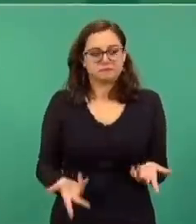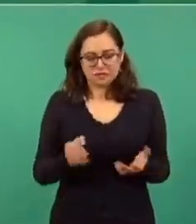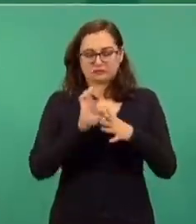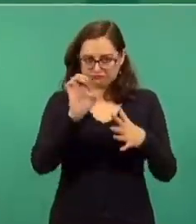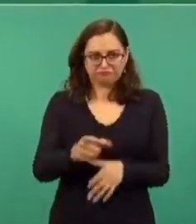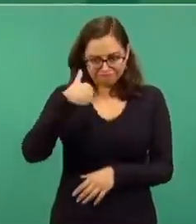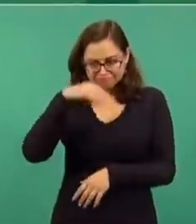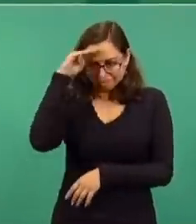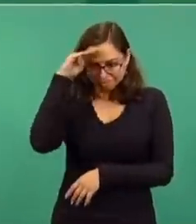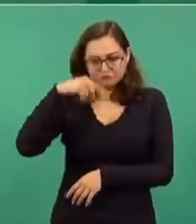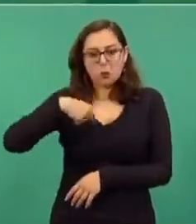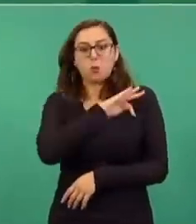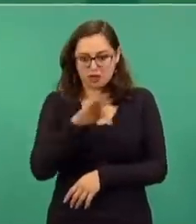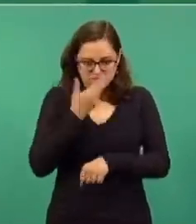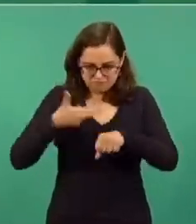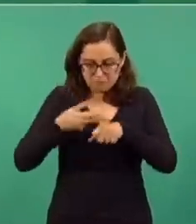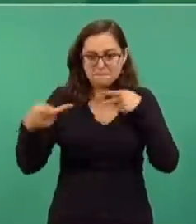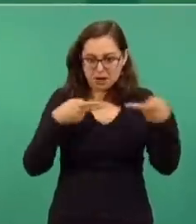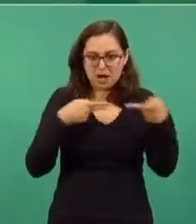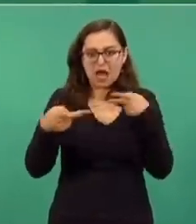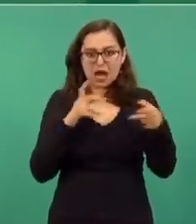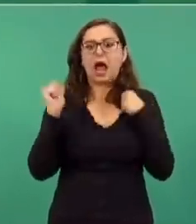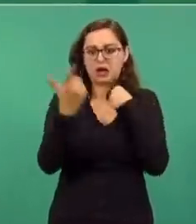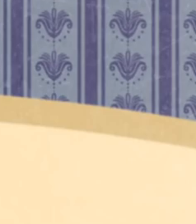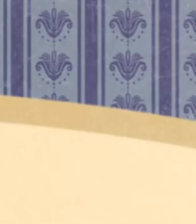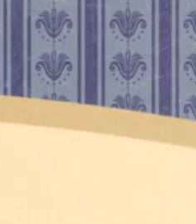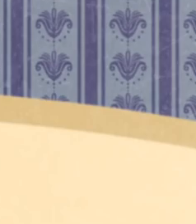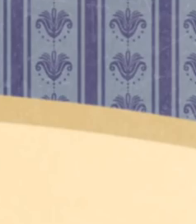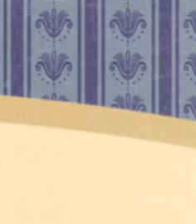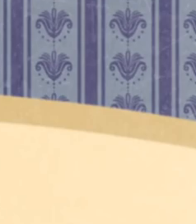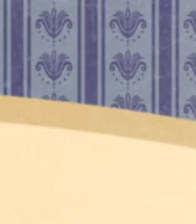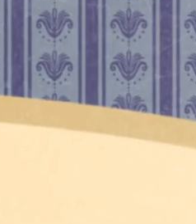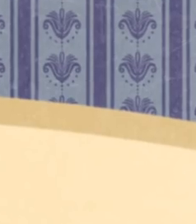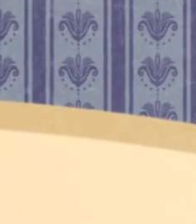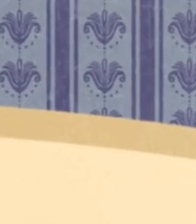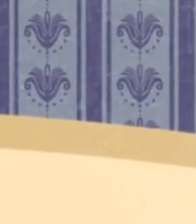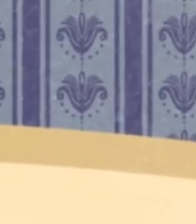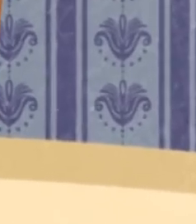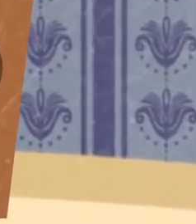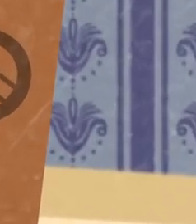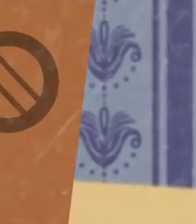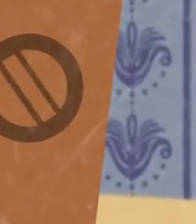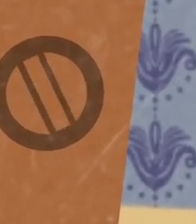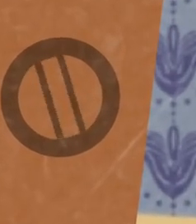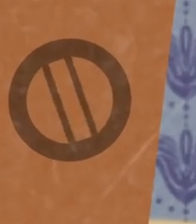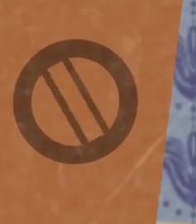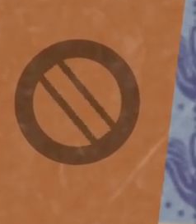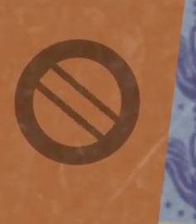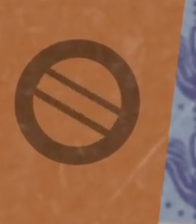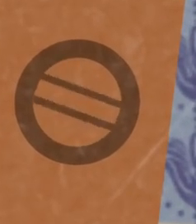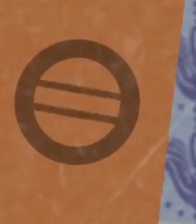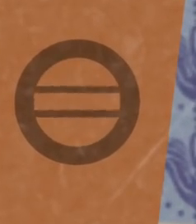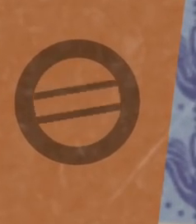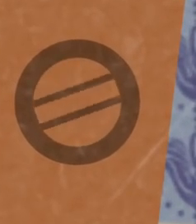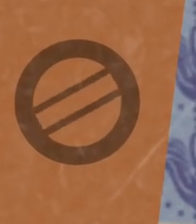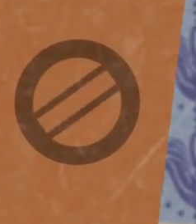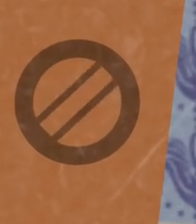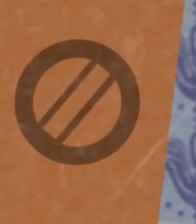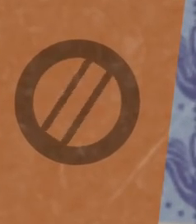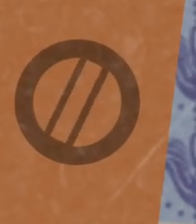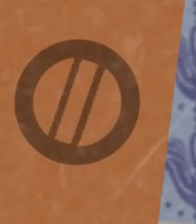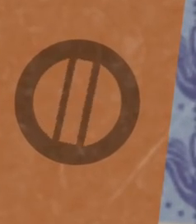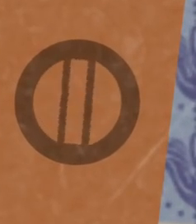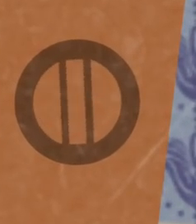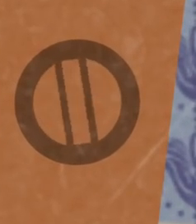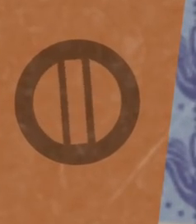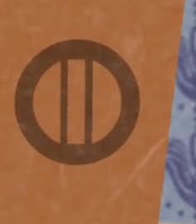y tengan este mensaje que puedan proyectar en una pantalla. Un mensaje dirigido a ellos, a los